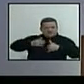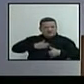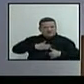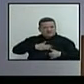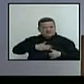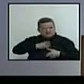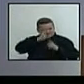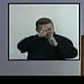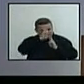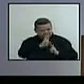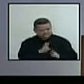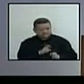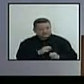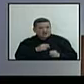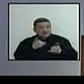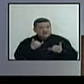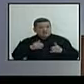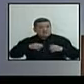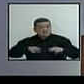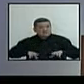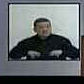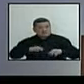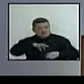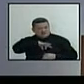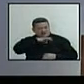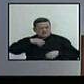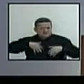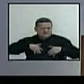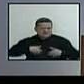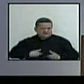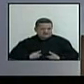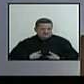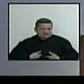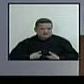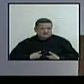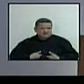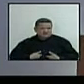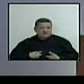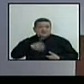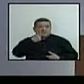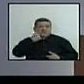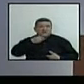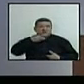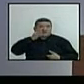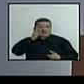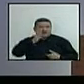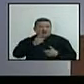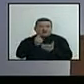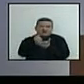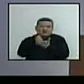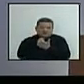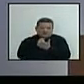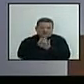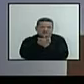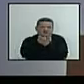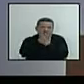Ahora mi alma está agitada, ¿y qué diré? Padre, líbrame de esta